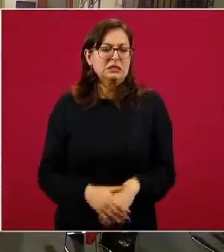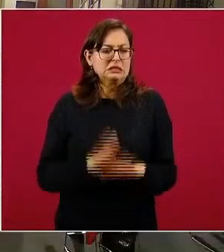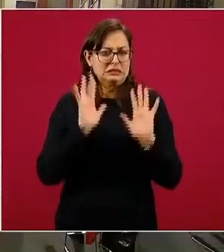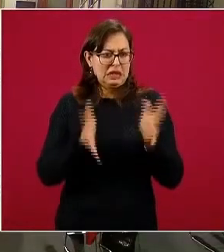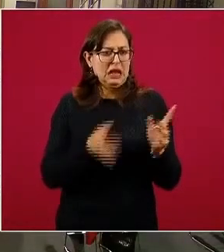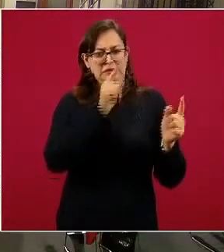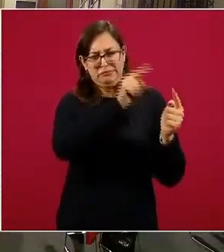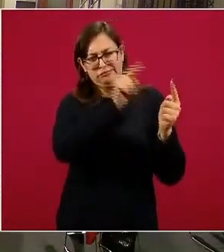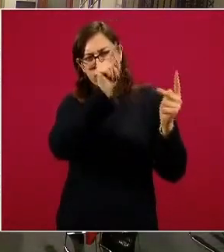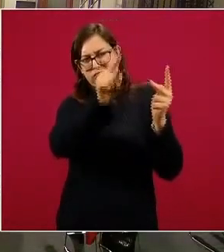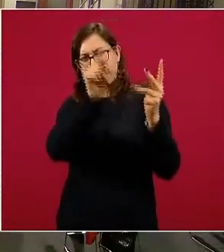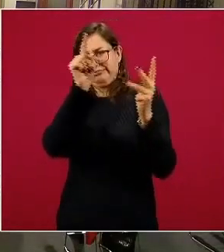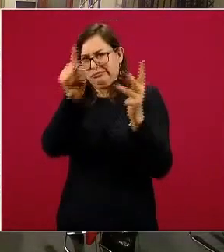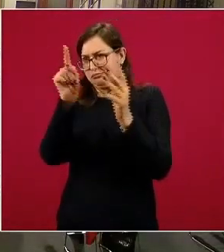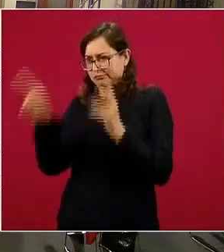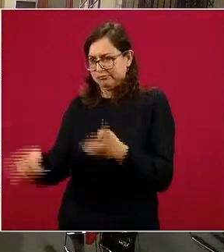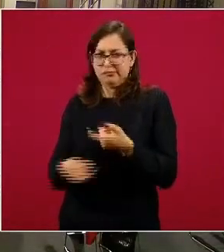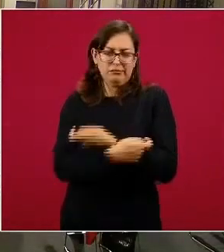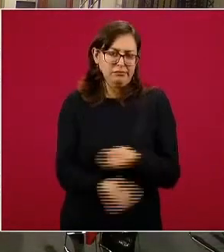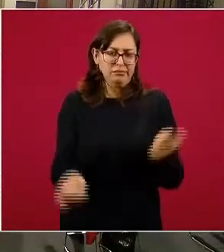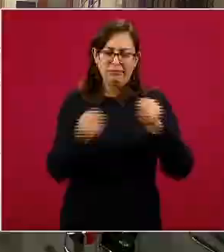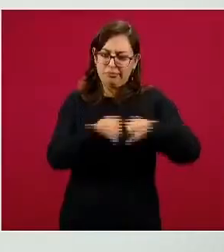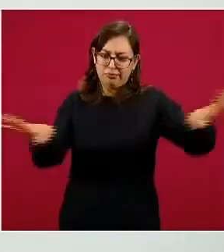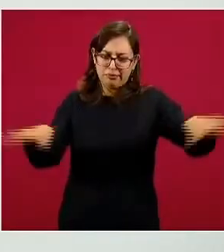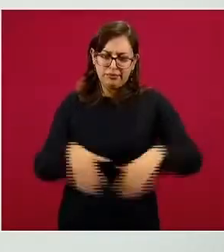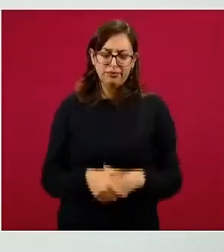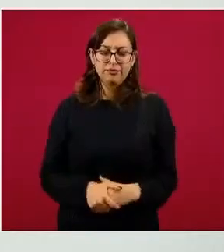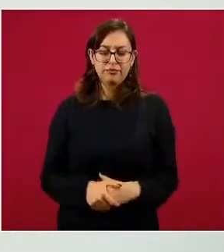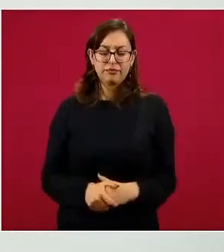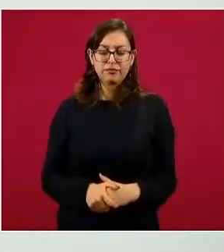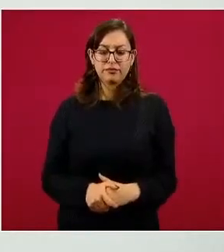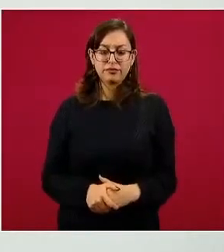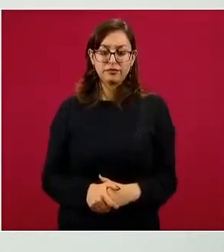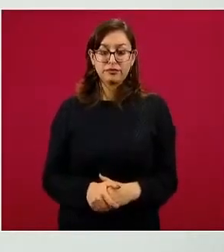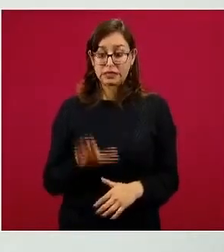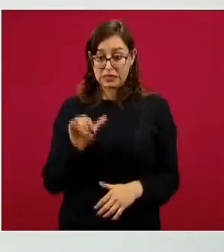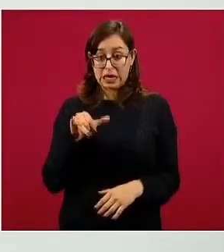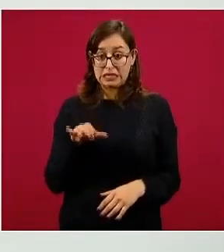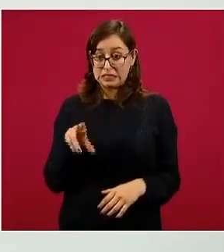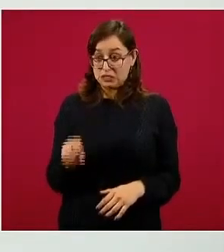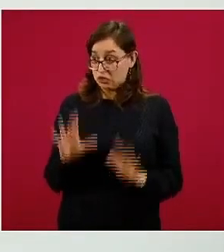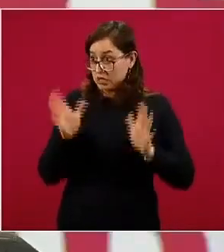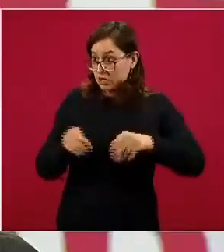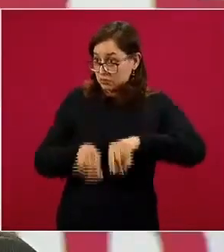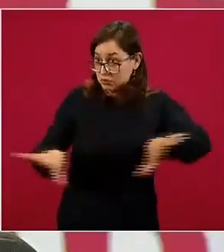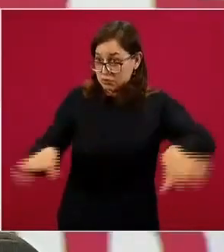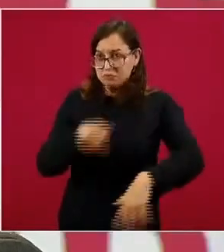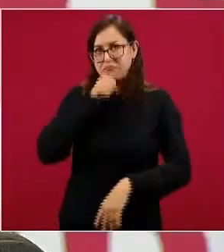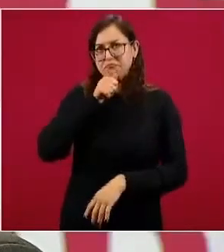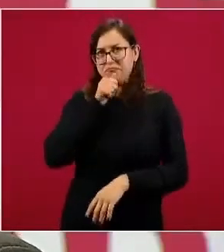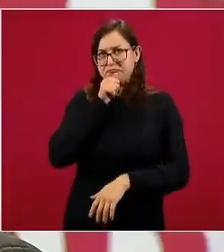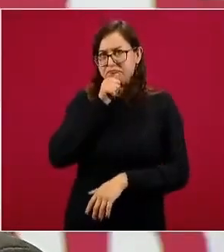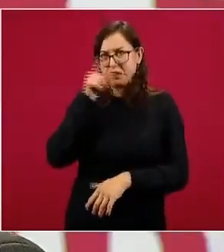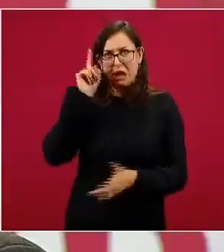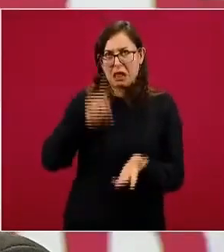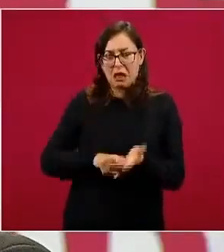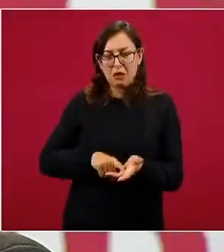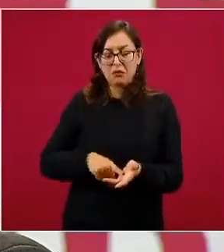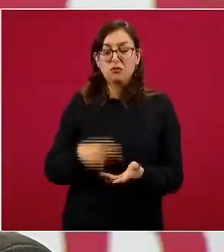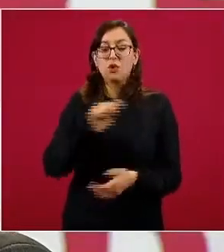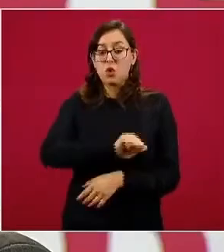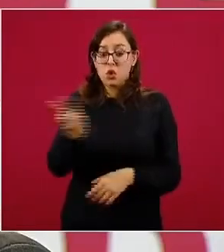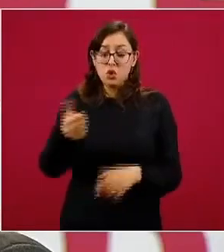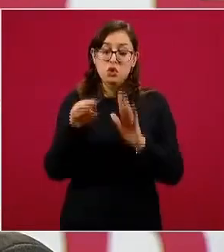publicado, Astra ya lo ha publicado, Pfizer ya lo ha publicado, no conocemos si CanSino ya lo ha publicado, y también otro